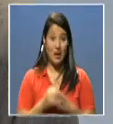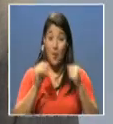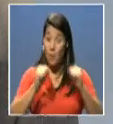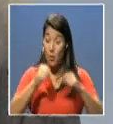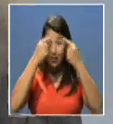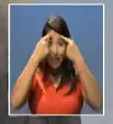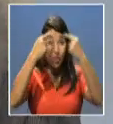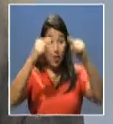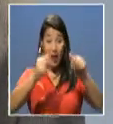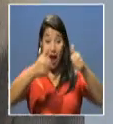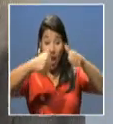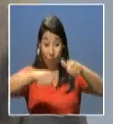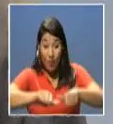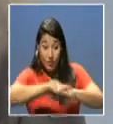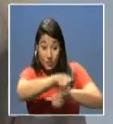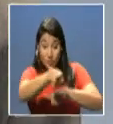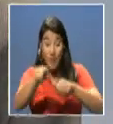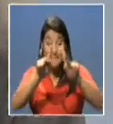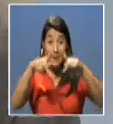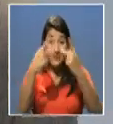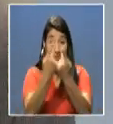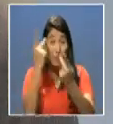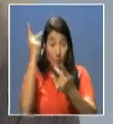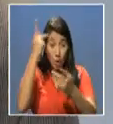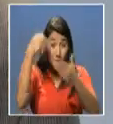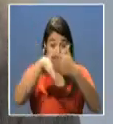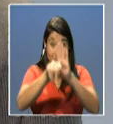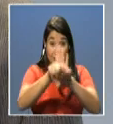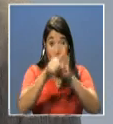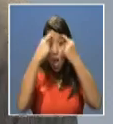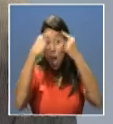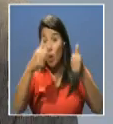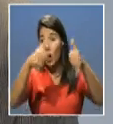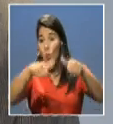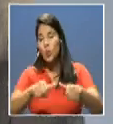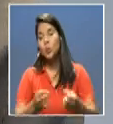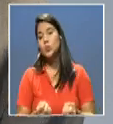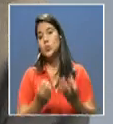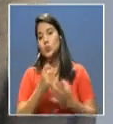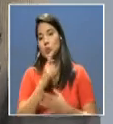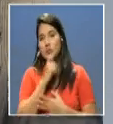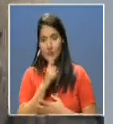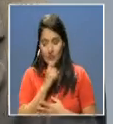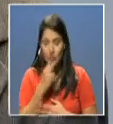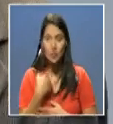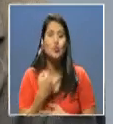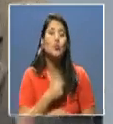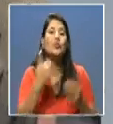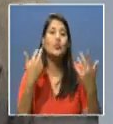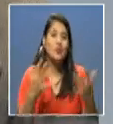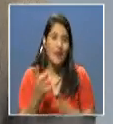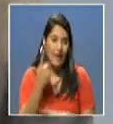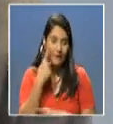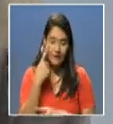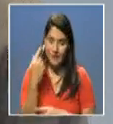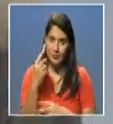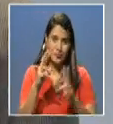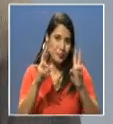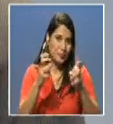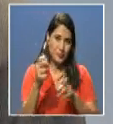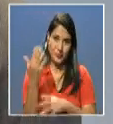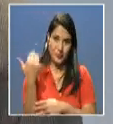todos los partidos políticos que están representados en la Asamblea Legislativa es muy difícil, lo hemos visto desde